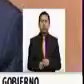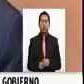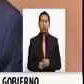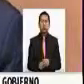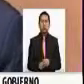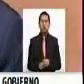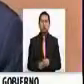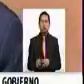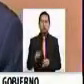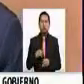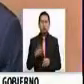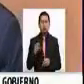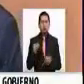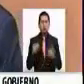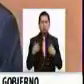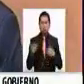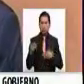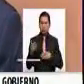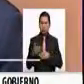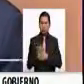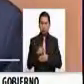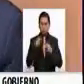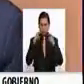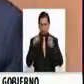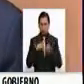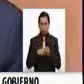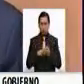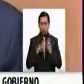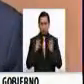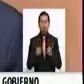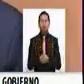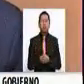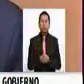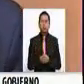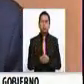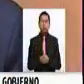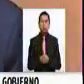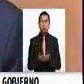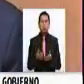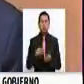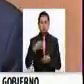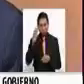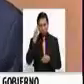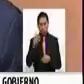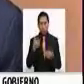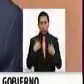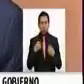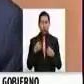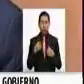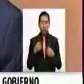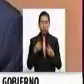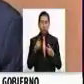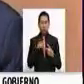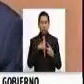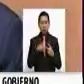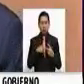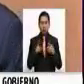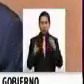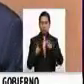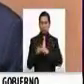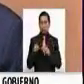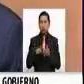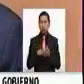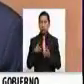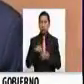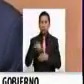no tengo todavía un avance investigativo de este caso tengo 2 los casos en